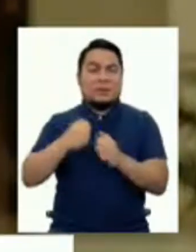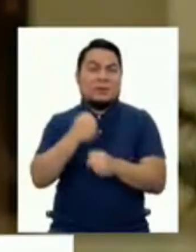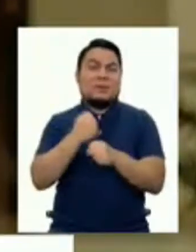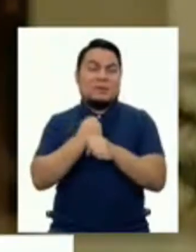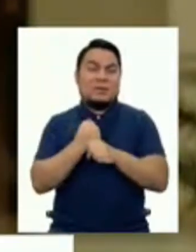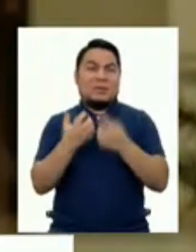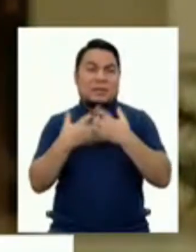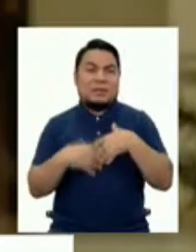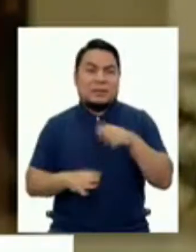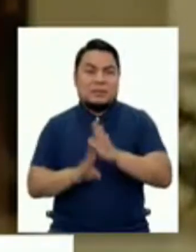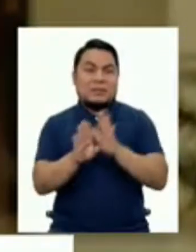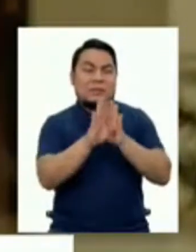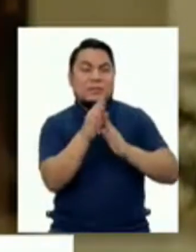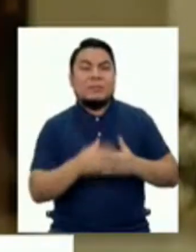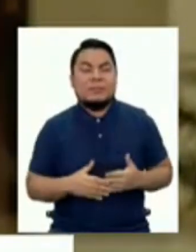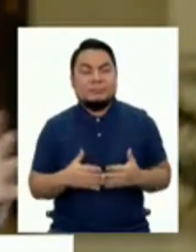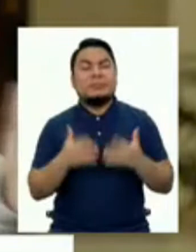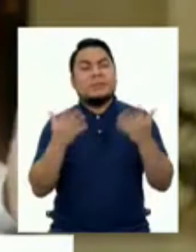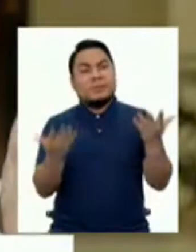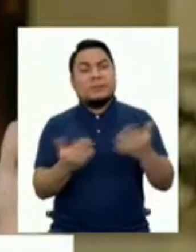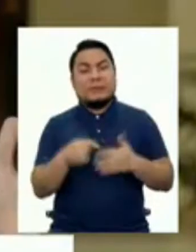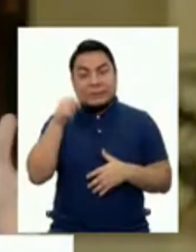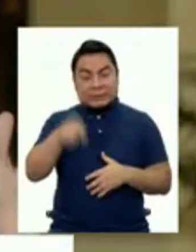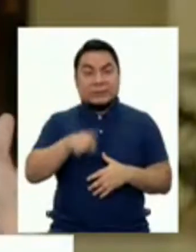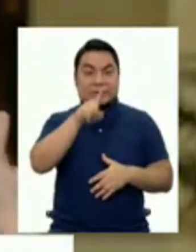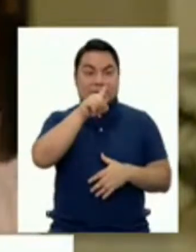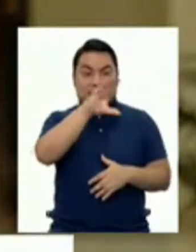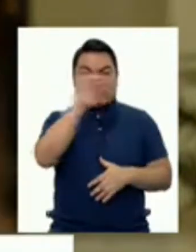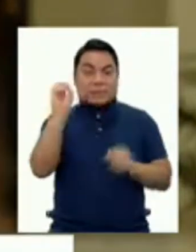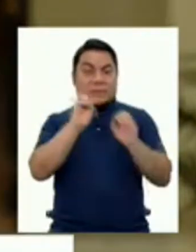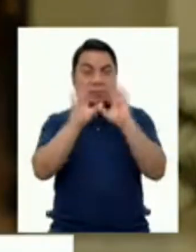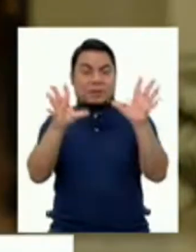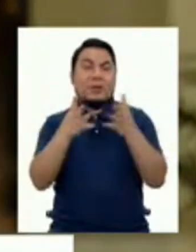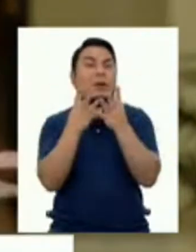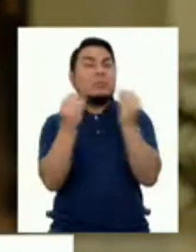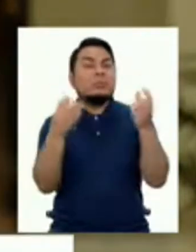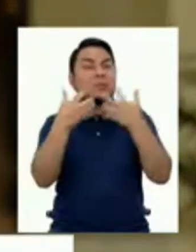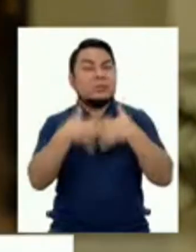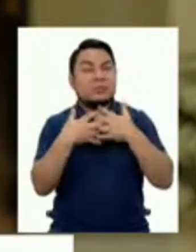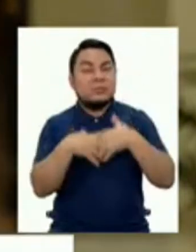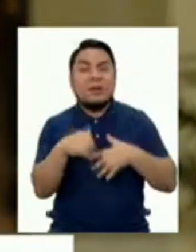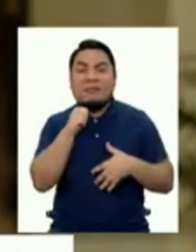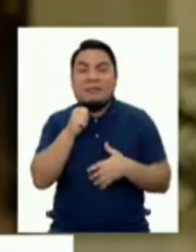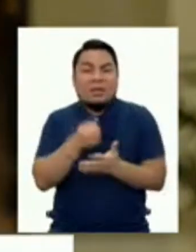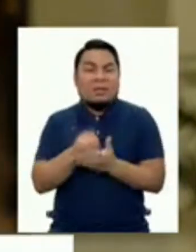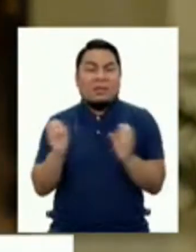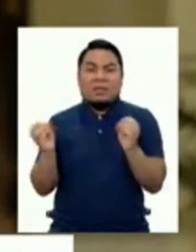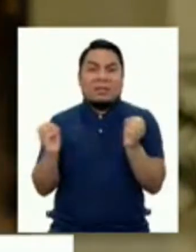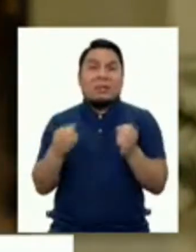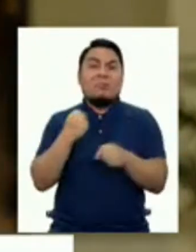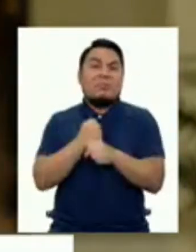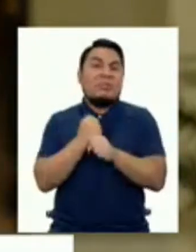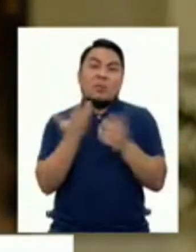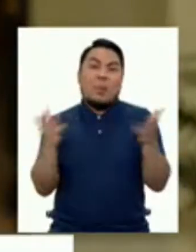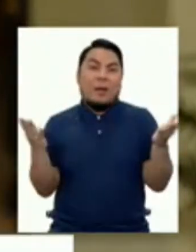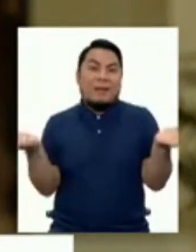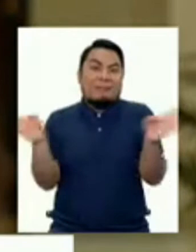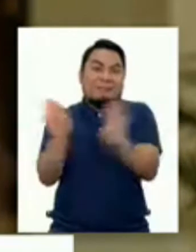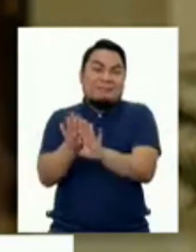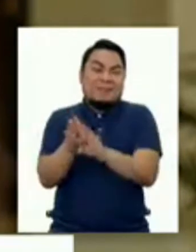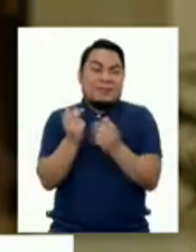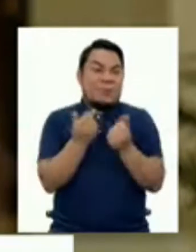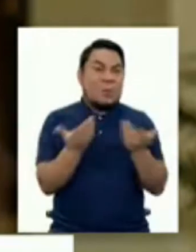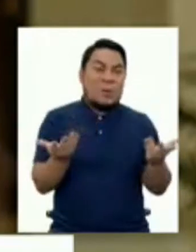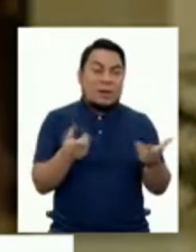actividades económicas. Claro, estos 100 días muchas de las empresas no han tenido ingresos porque no ha habido venta